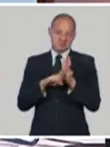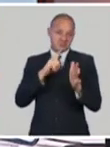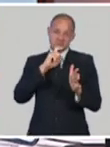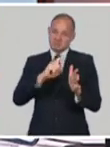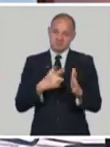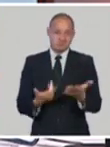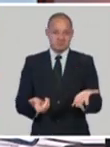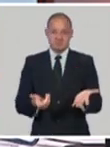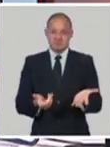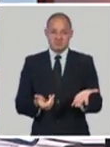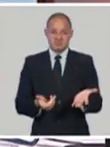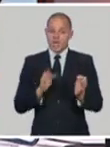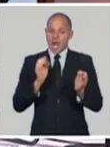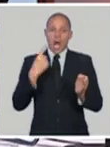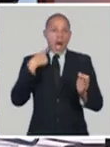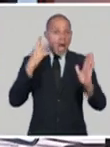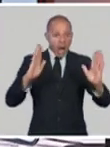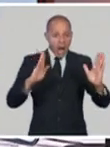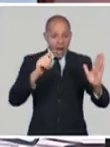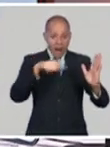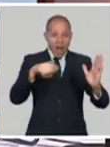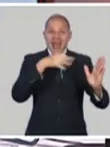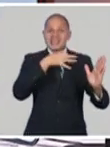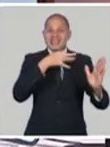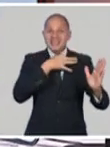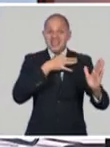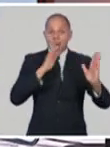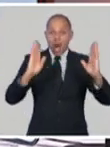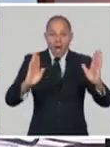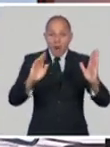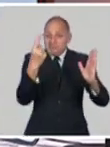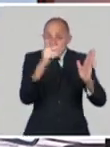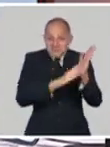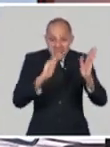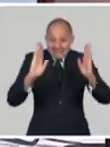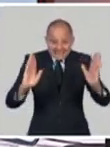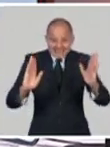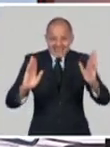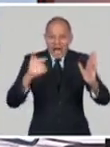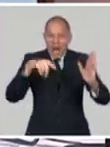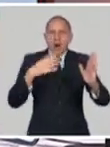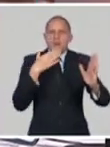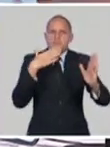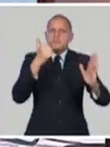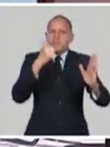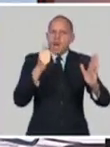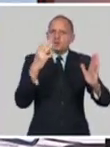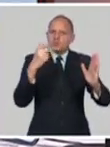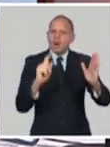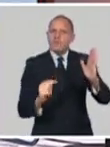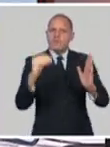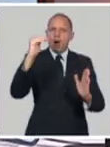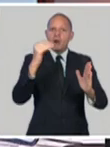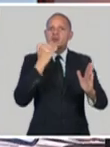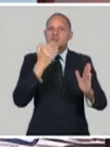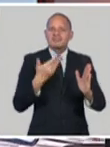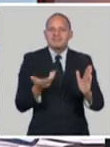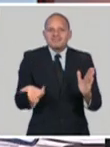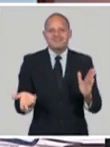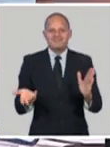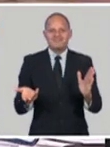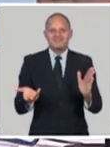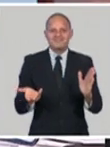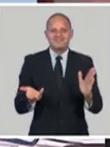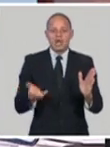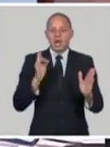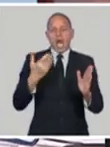este primer mes, hay un grupo de cosas que dan un saldo positivo que yo me voy a referir a ellas. Es decir, nosotros teníamos que eliminar de la